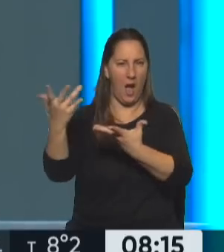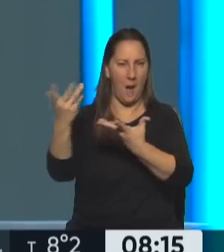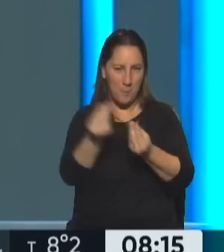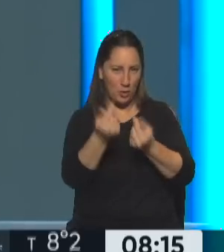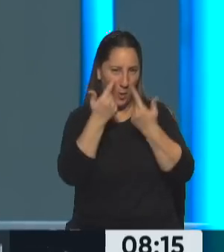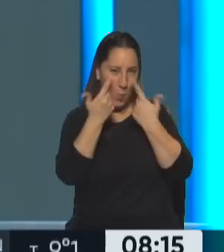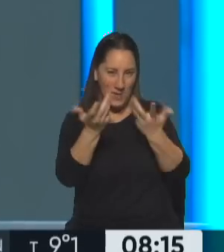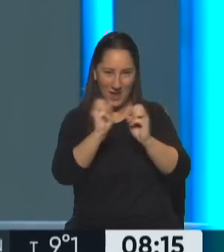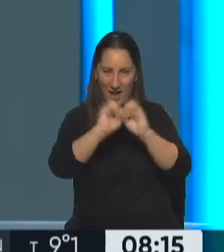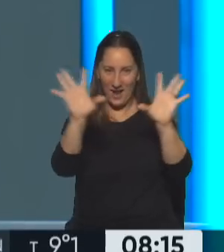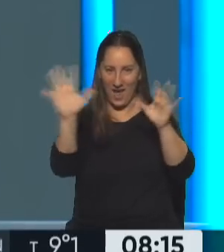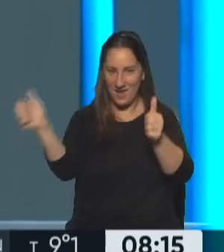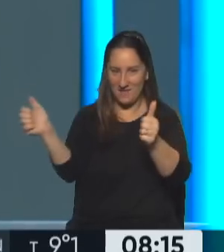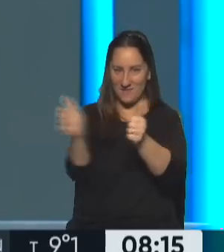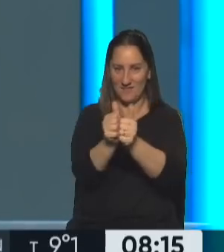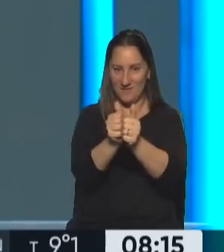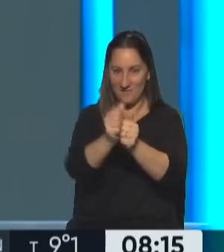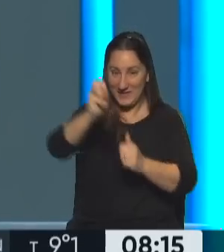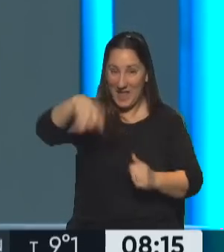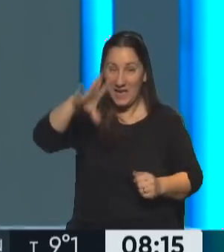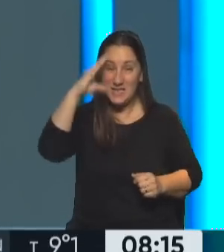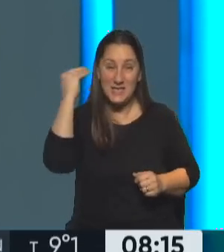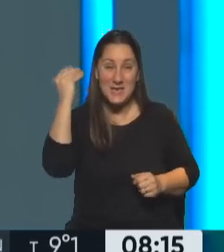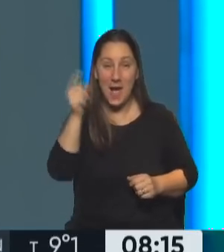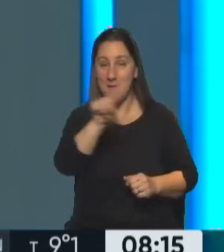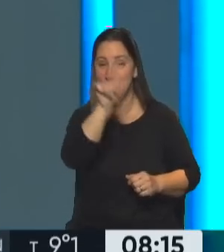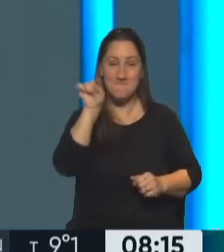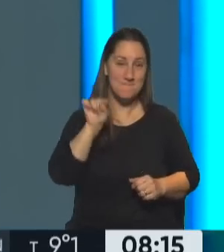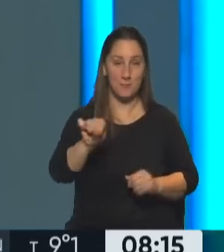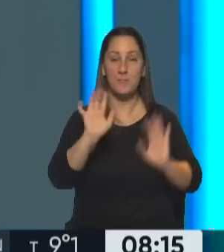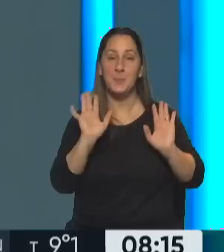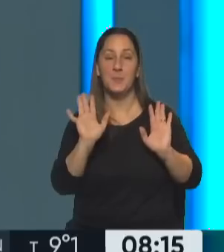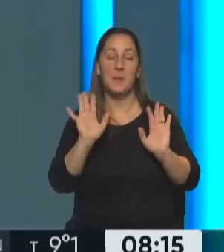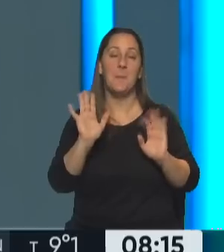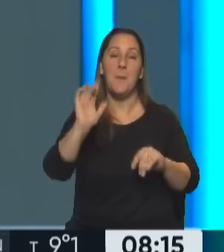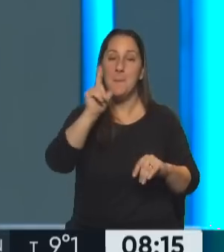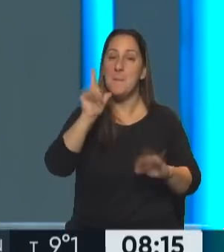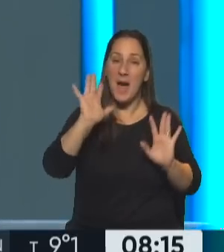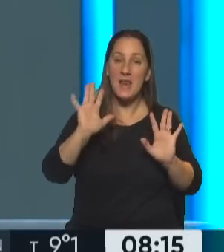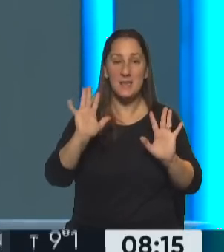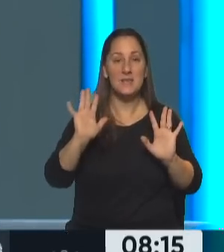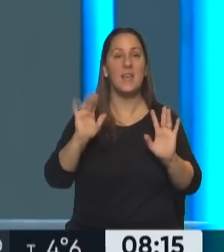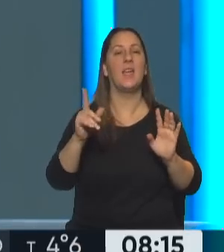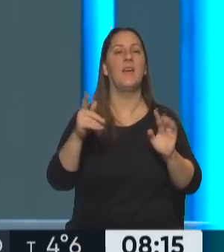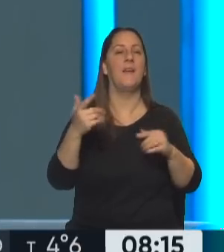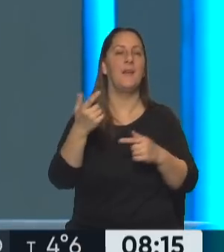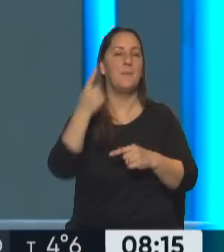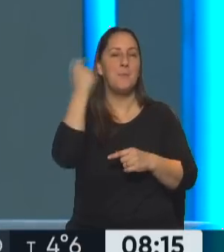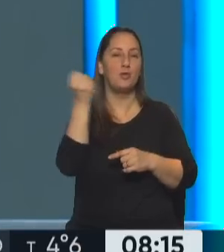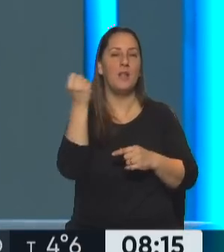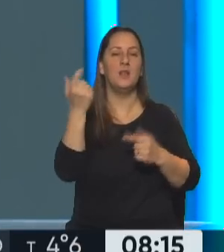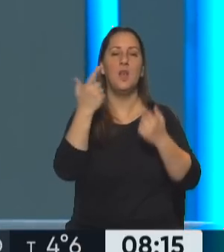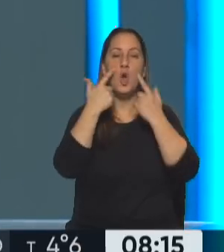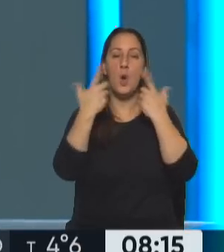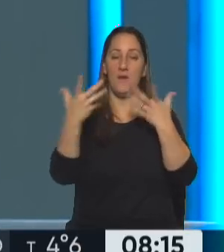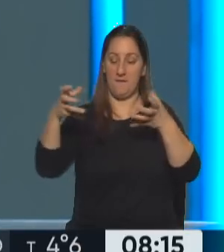explícito en la asunción de Sergio Massa? Bueno, es la incógnita, pero bueno, los datos parecen indicar que el objetivo es mostrar hacia adentro